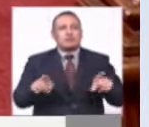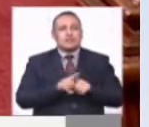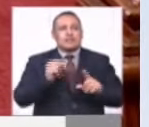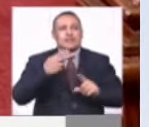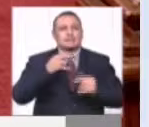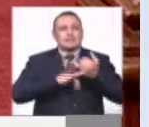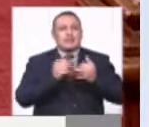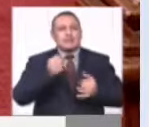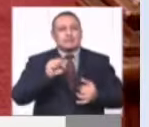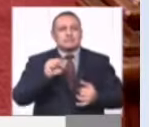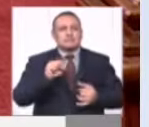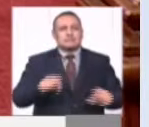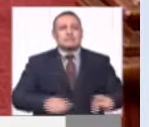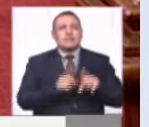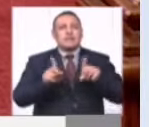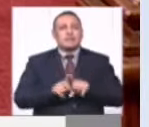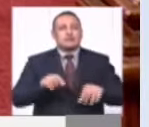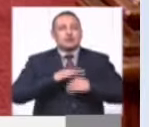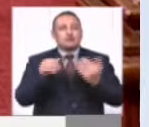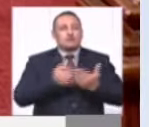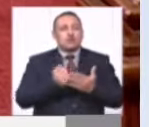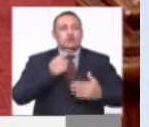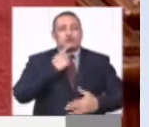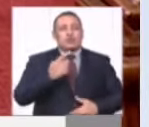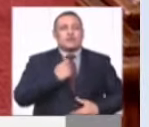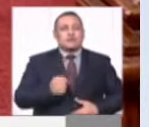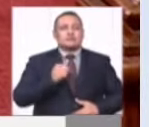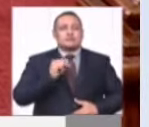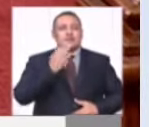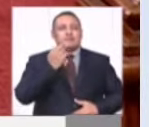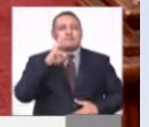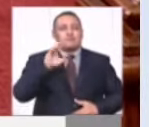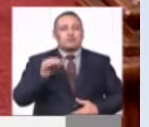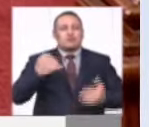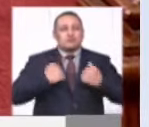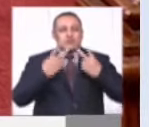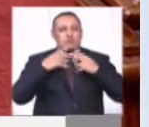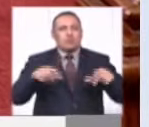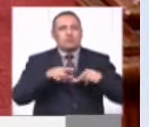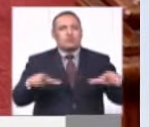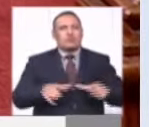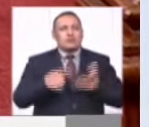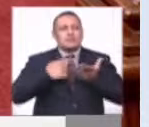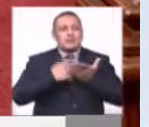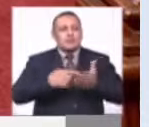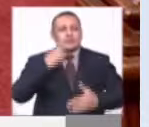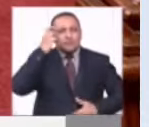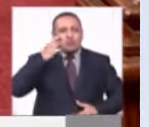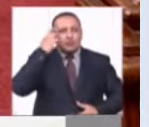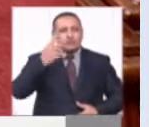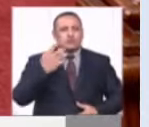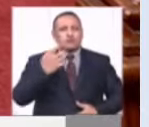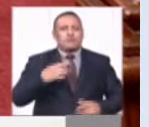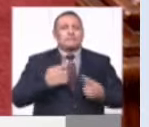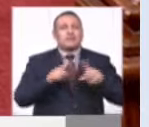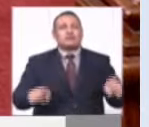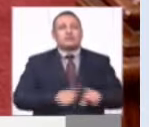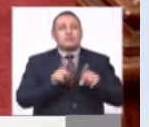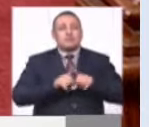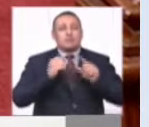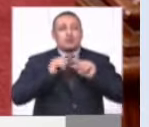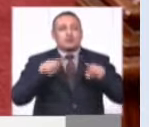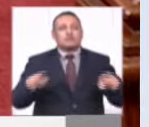JAS. Este foro tiene que ser un espacio de debate político, pero para